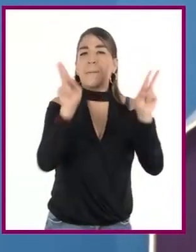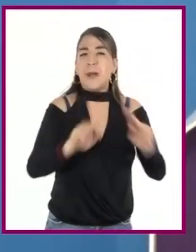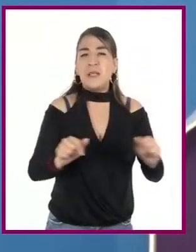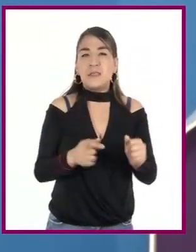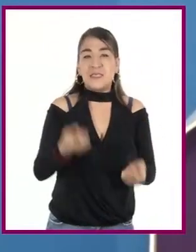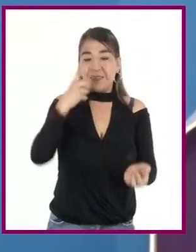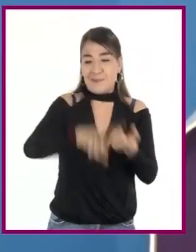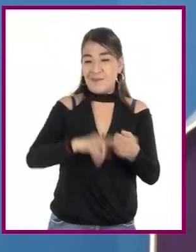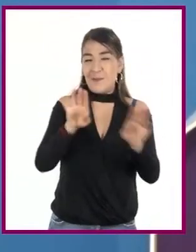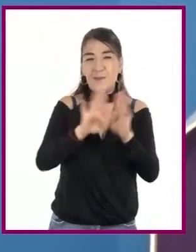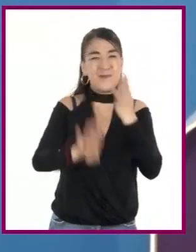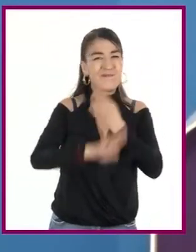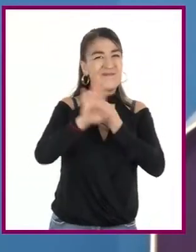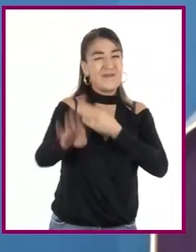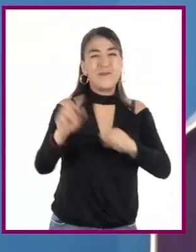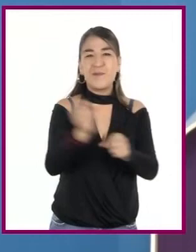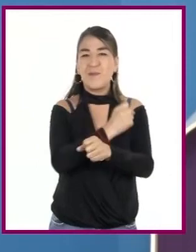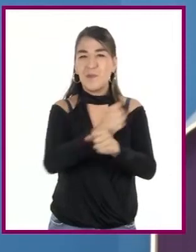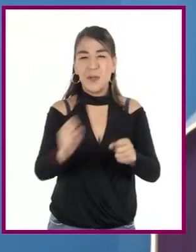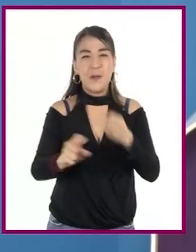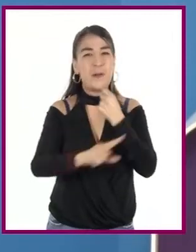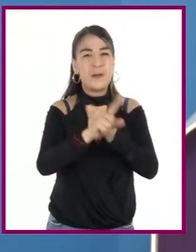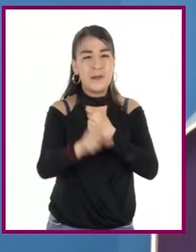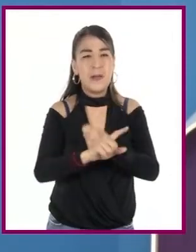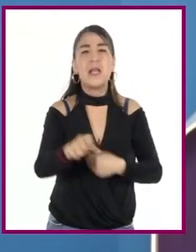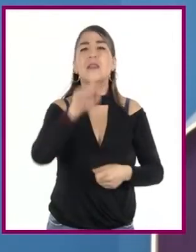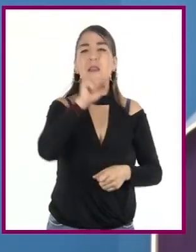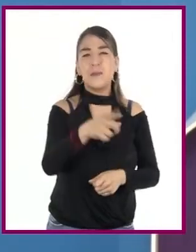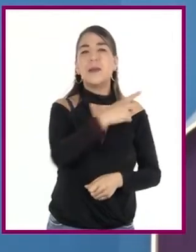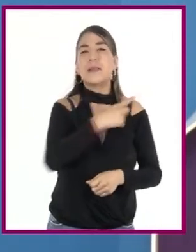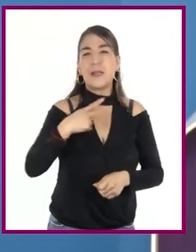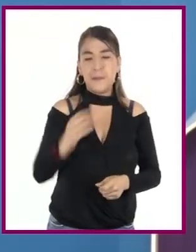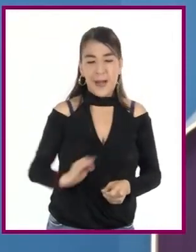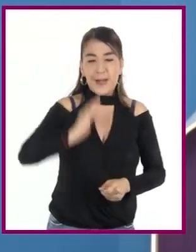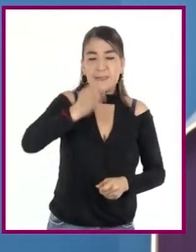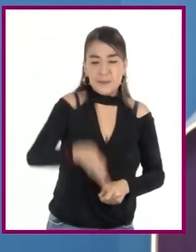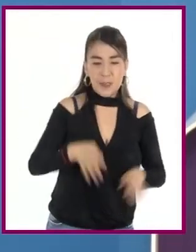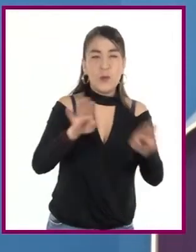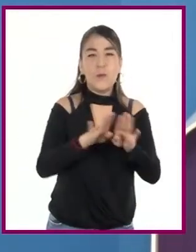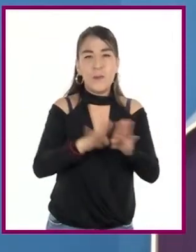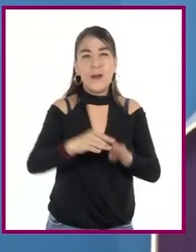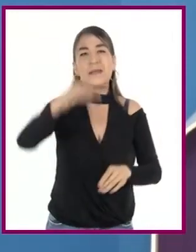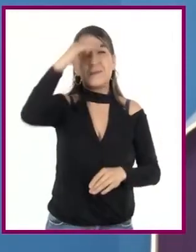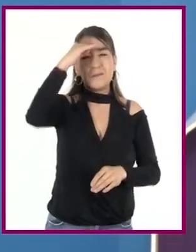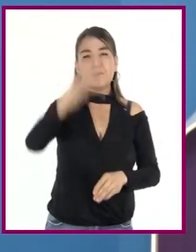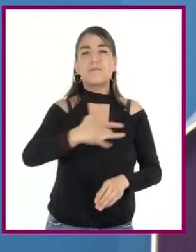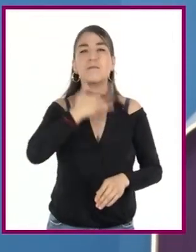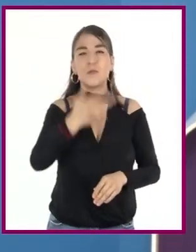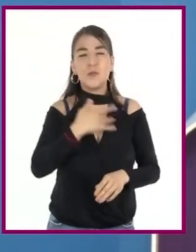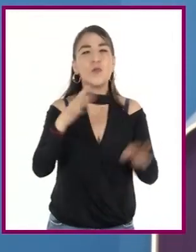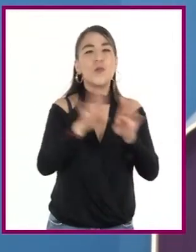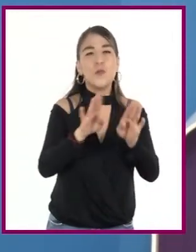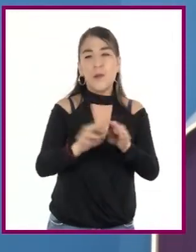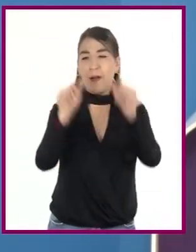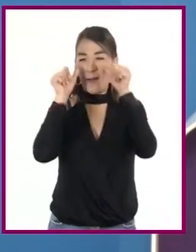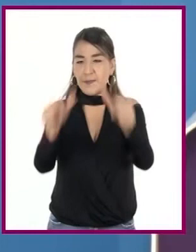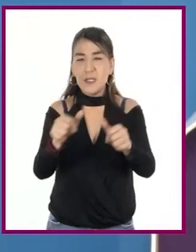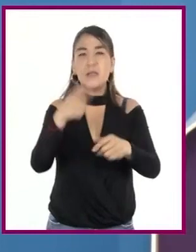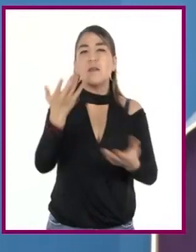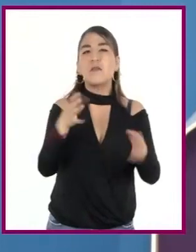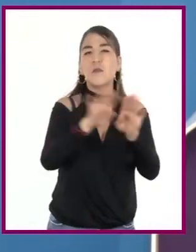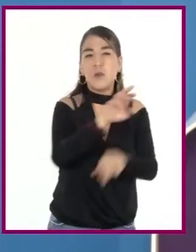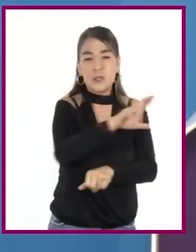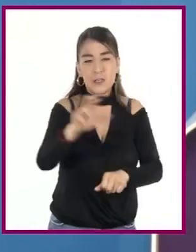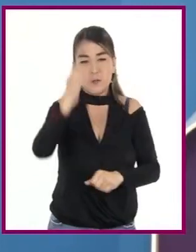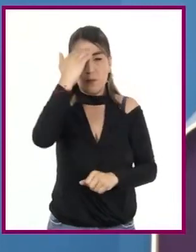ausencia de conflictos, también es aceptar las diferencias y tener la capacidad de escuchar,